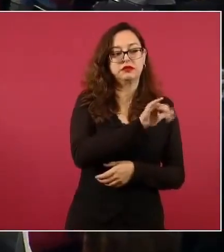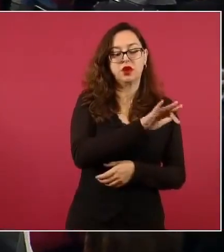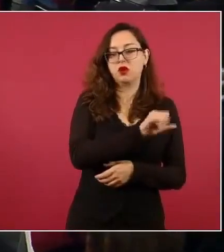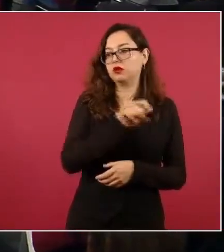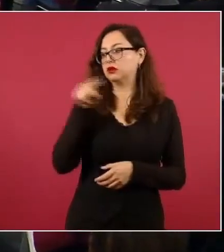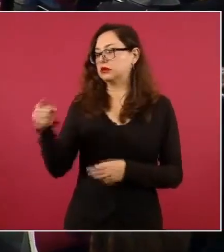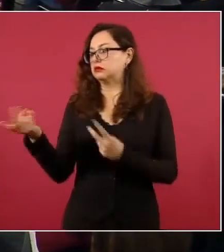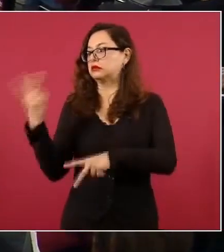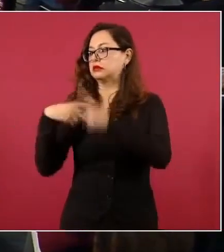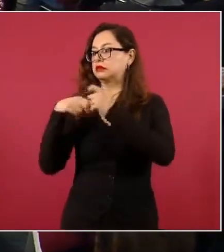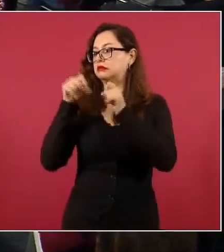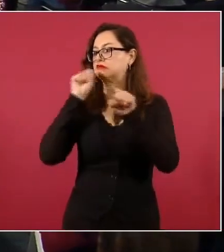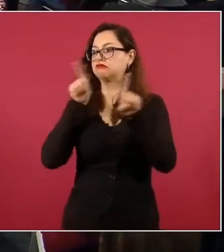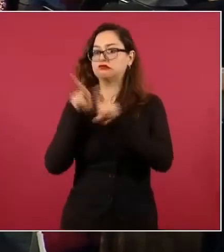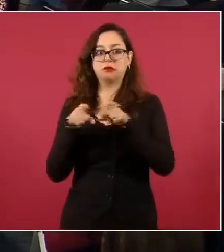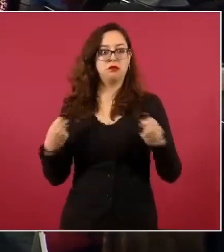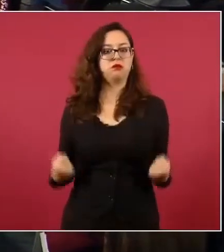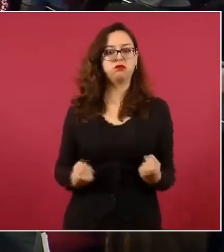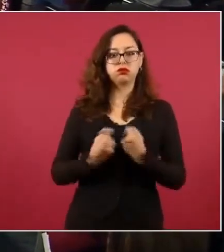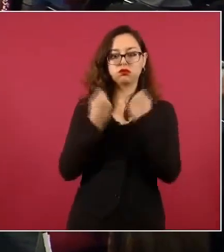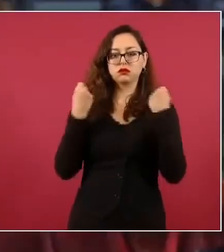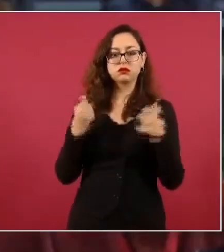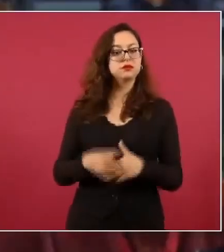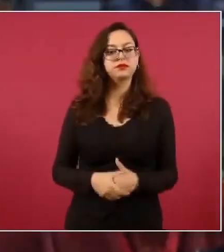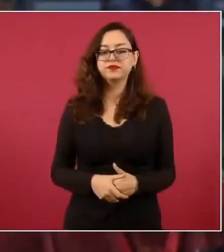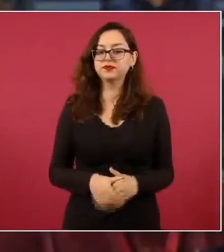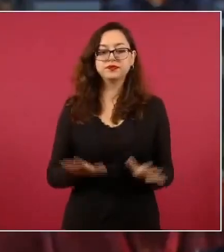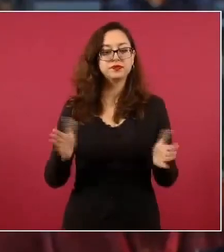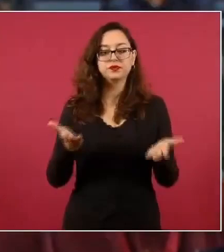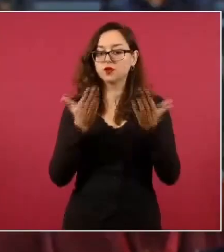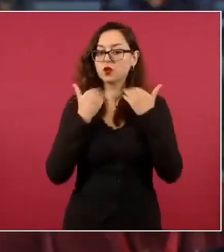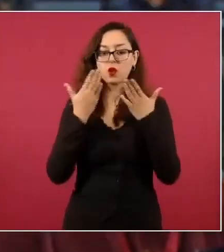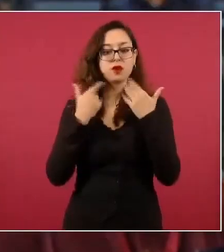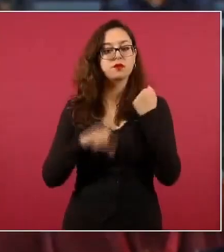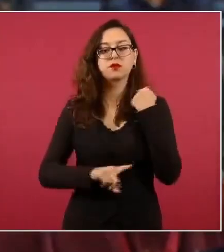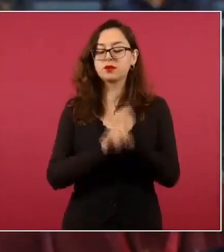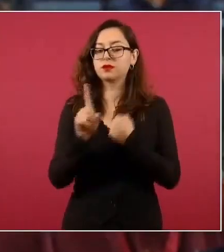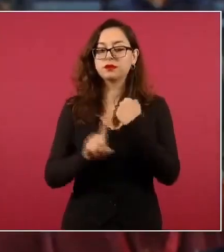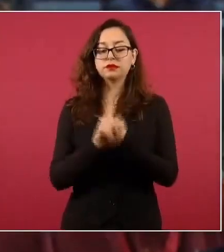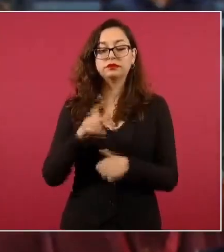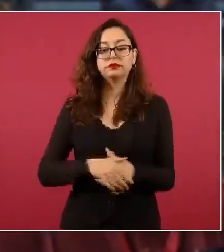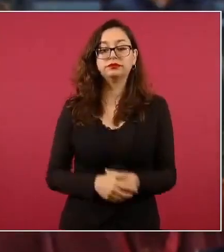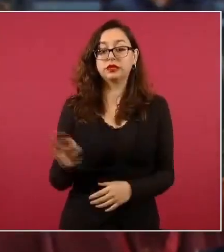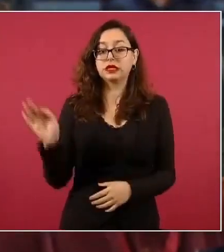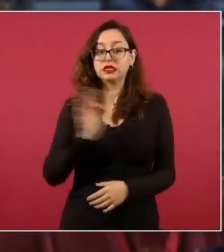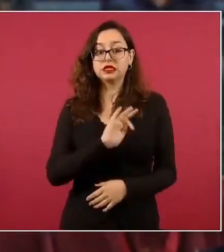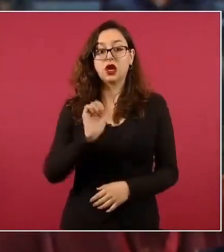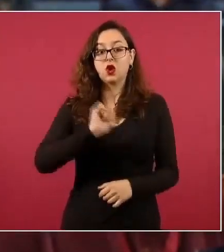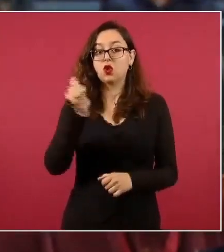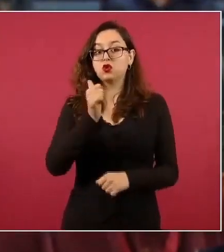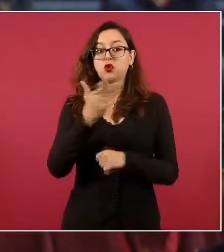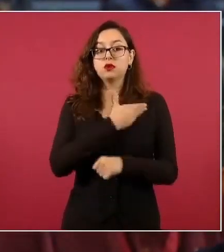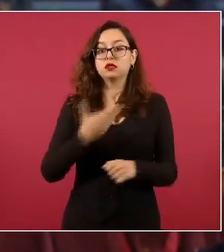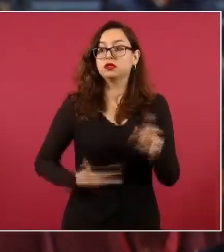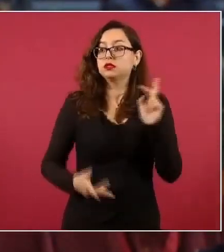ningún problema. ¿Y si hay alguna confirmación más sobre otro presidente que va a asistir a esta Alianza del Pacífico aquí en la Ciudad de México?